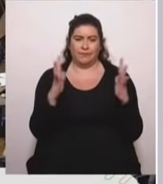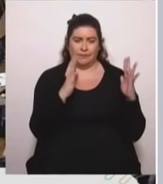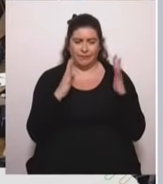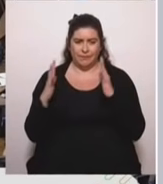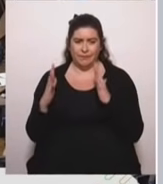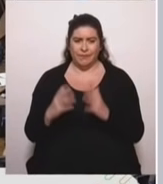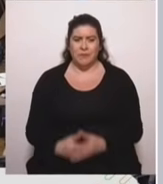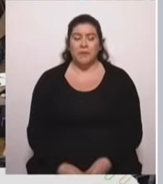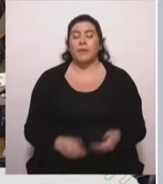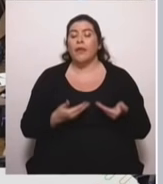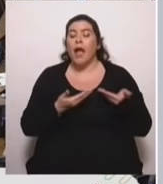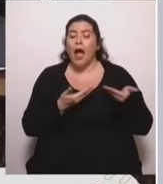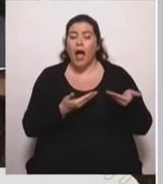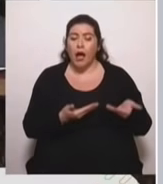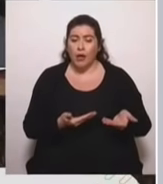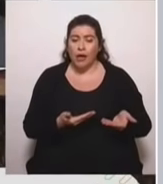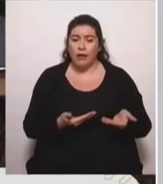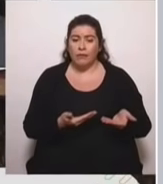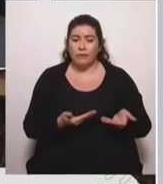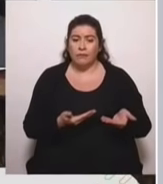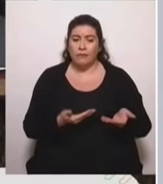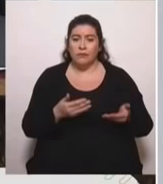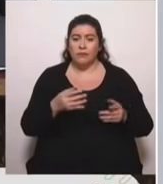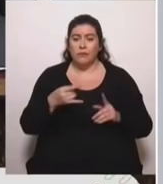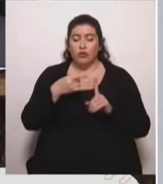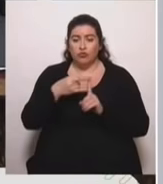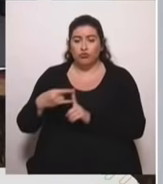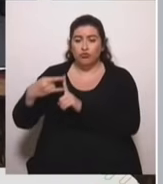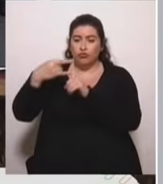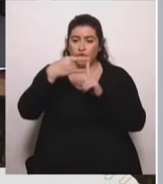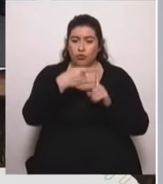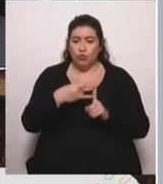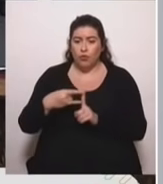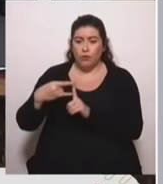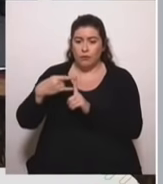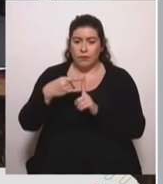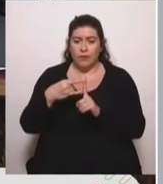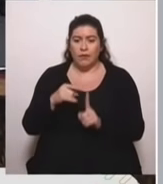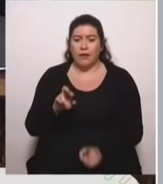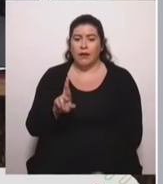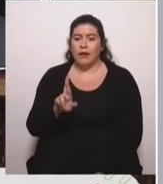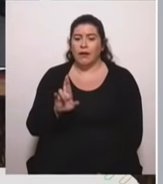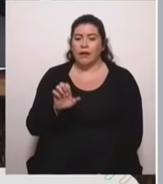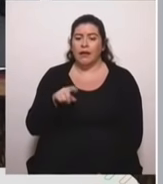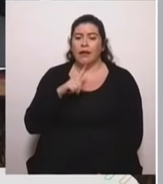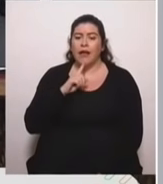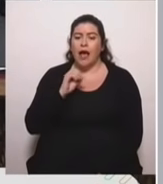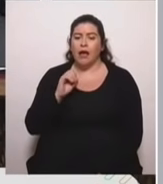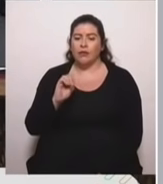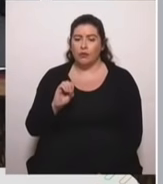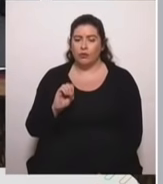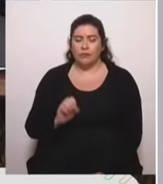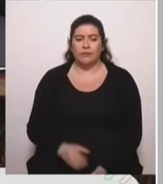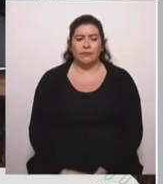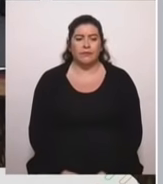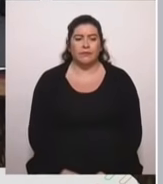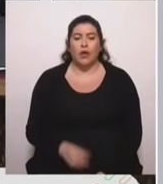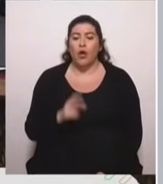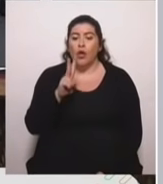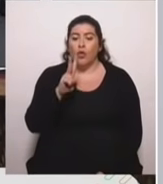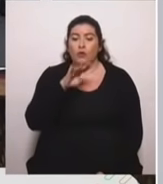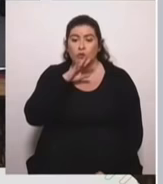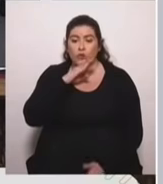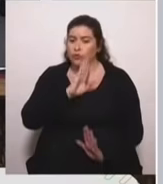dentro de la emergencia, que es de esperar que pueda ser suplida rápidamente por medios telemáticos donde la votación que se